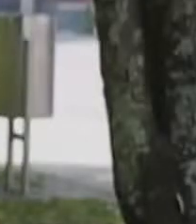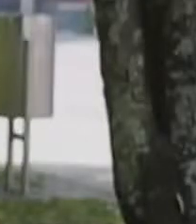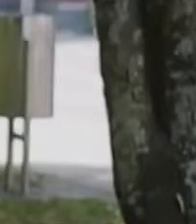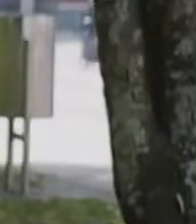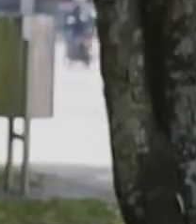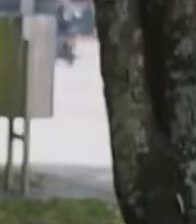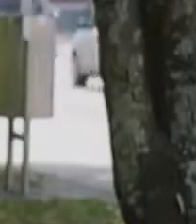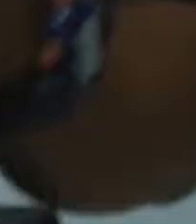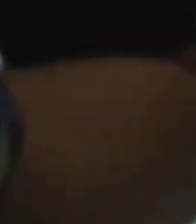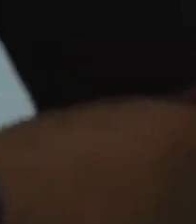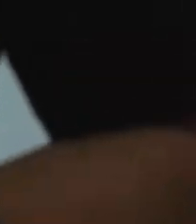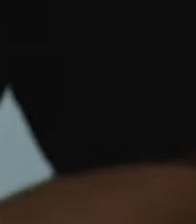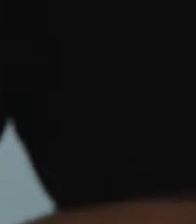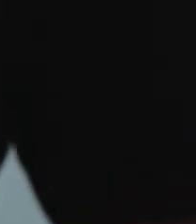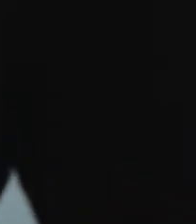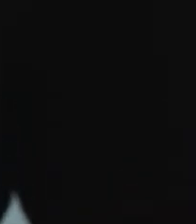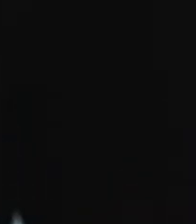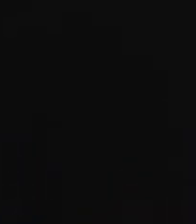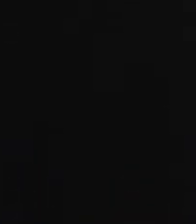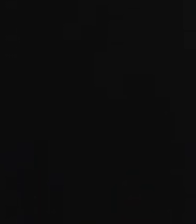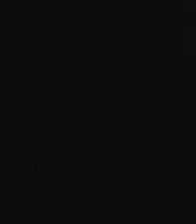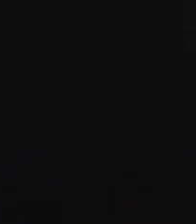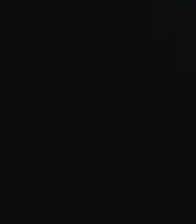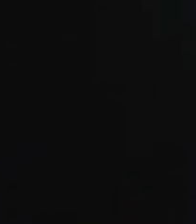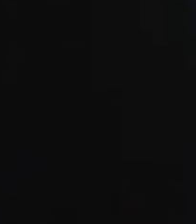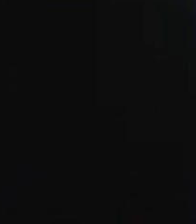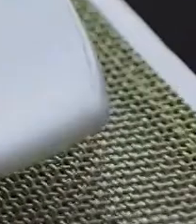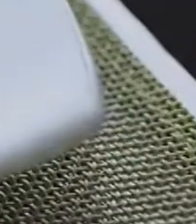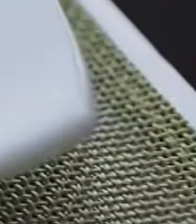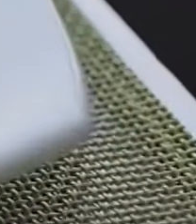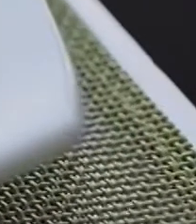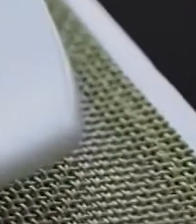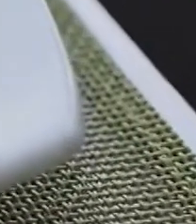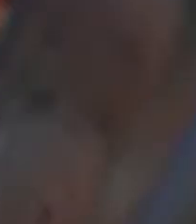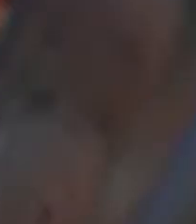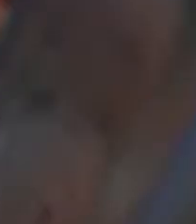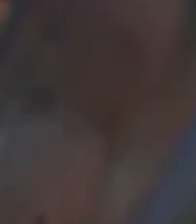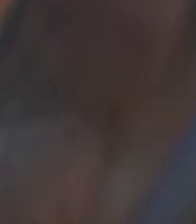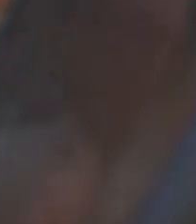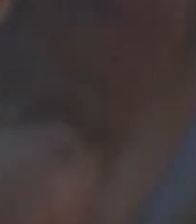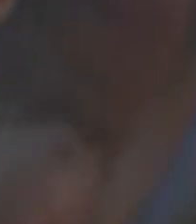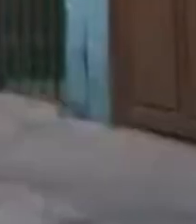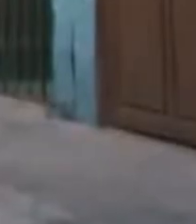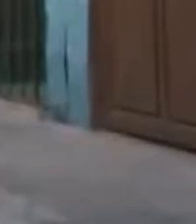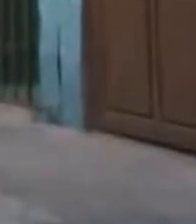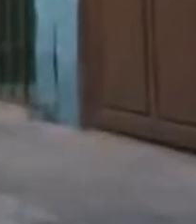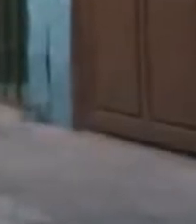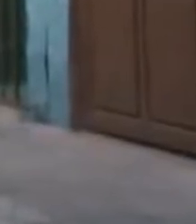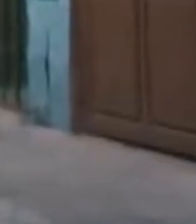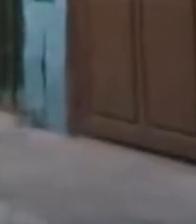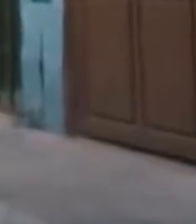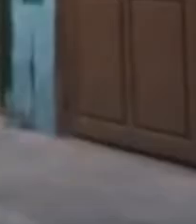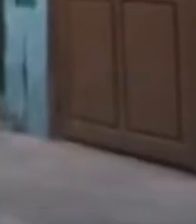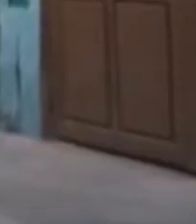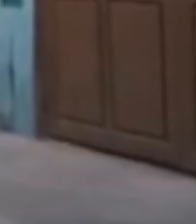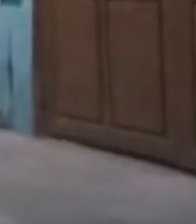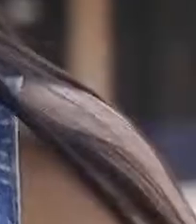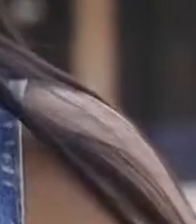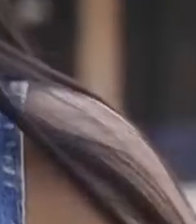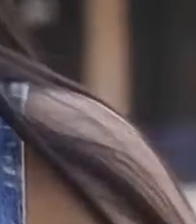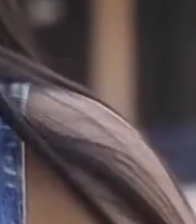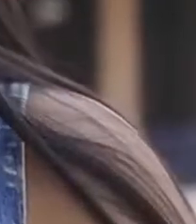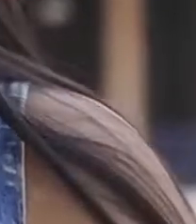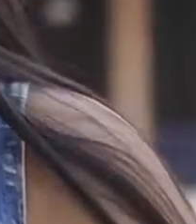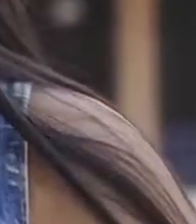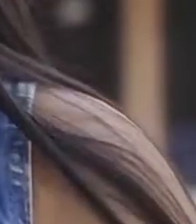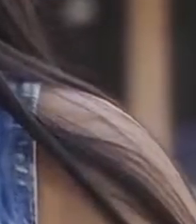cambió mi vida, quiero que haga esto una mejor vida para otras personas. Eliminamos más de 65 mil kilos y bajamos más